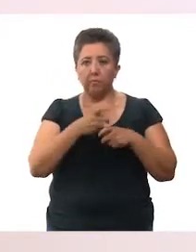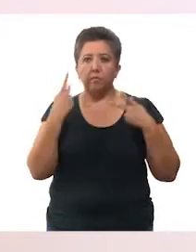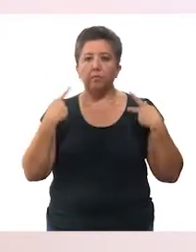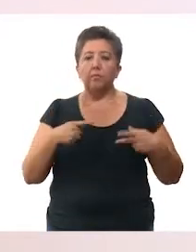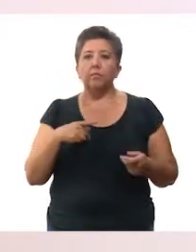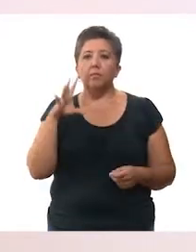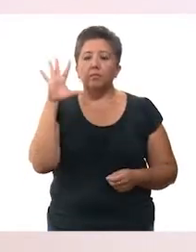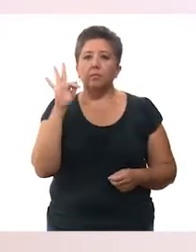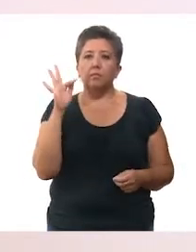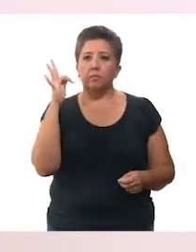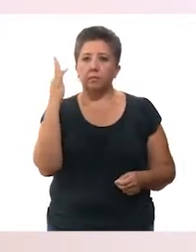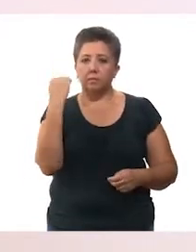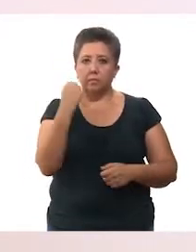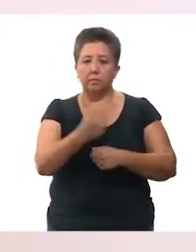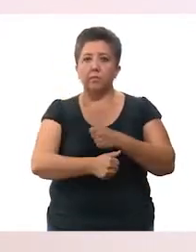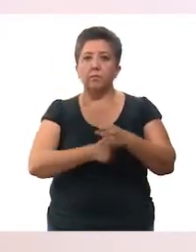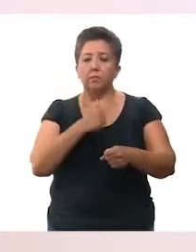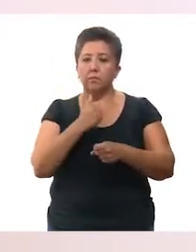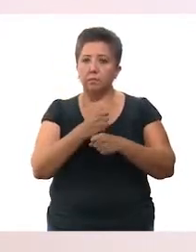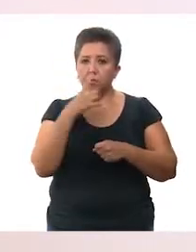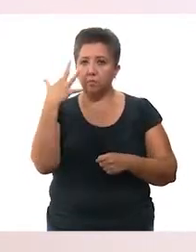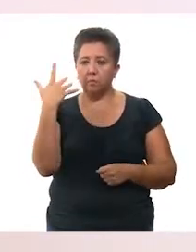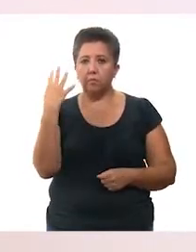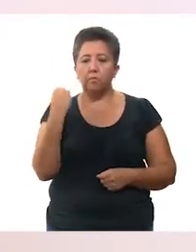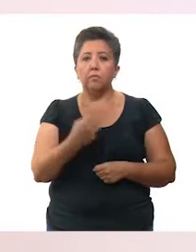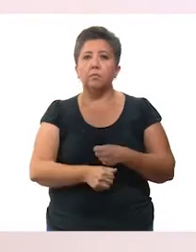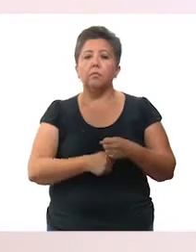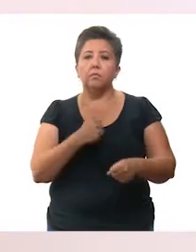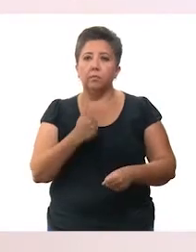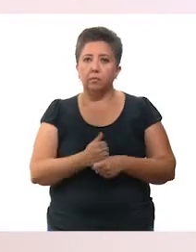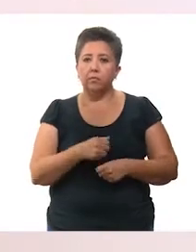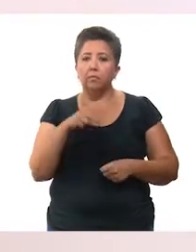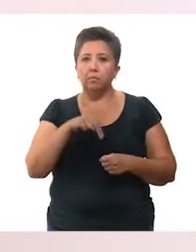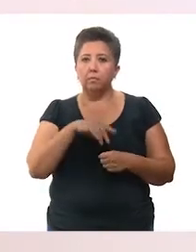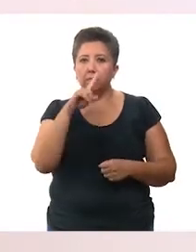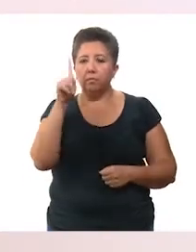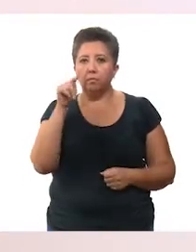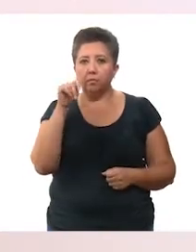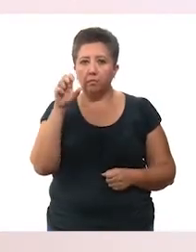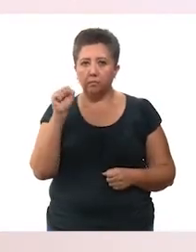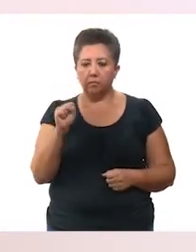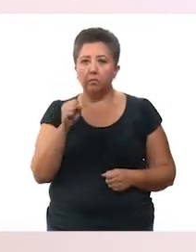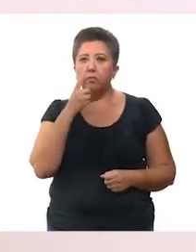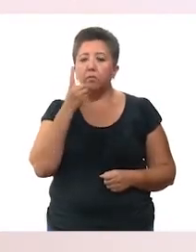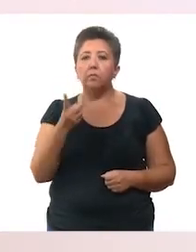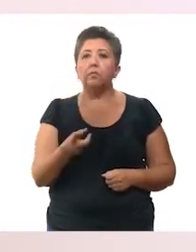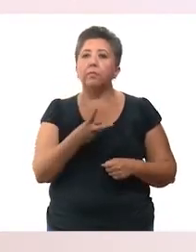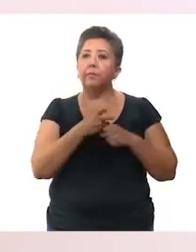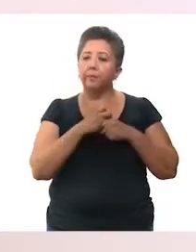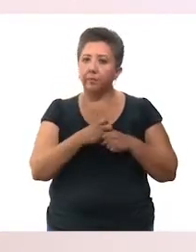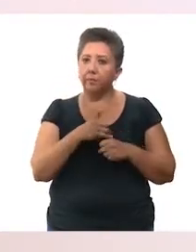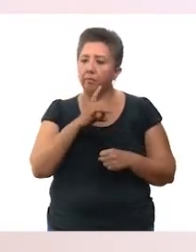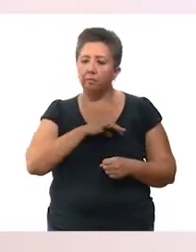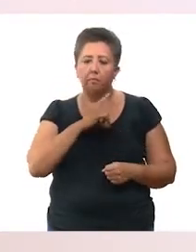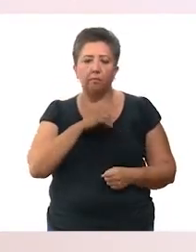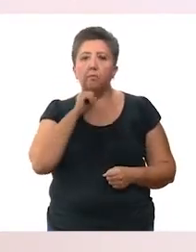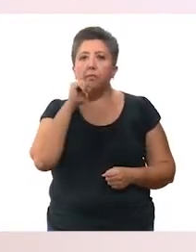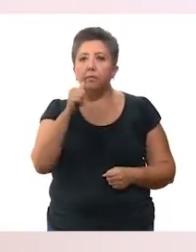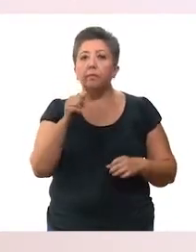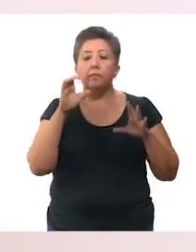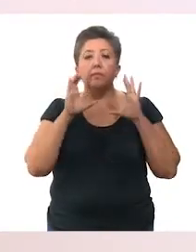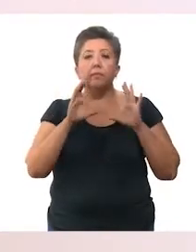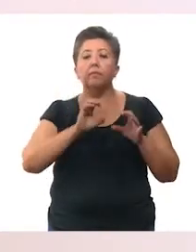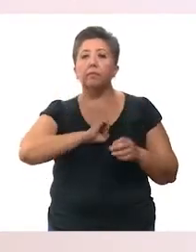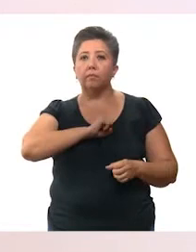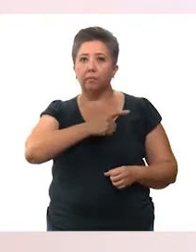para personas de 40 a 49 y 50 a 59 años en Citas. Los invitamos a vacunarse sin temor para